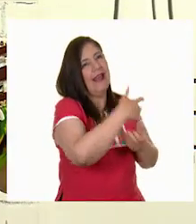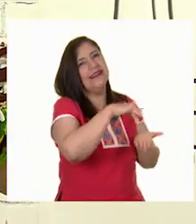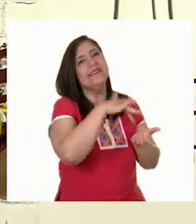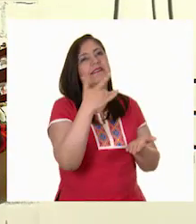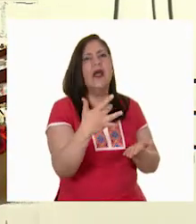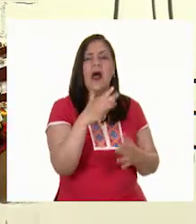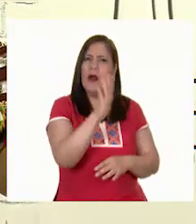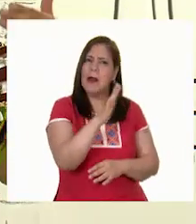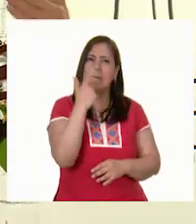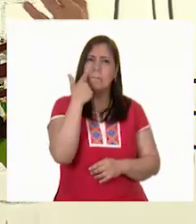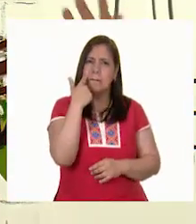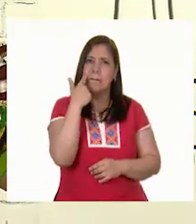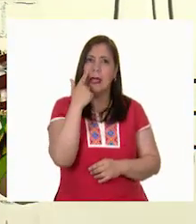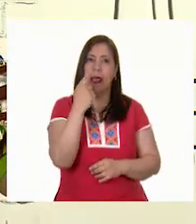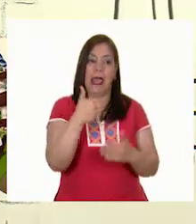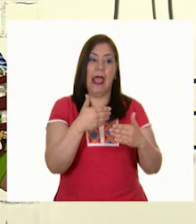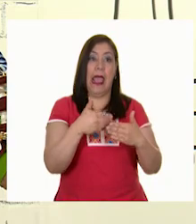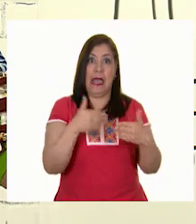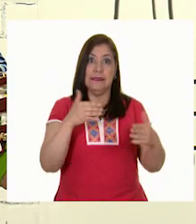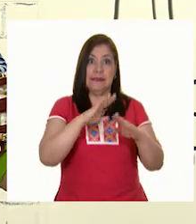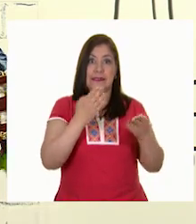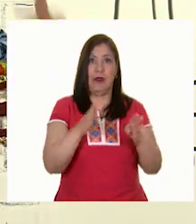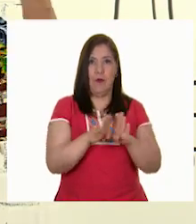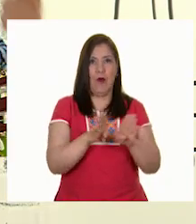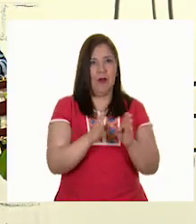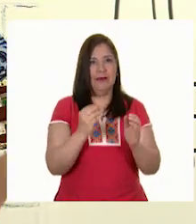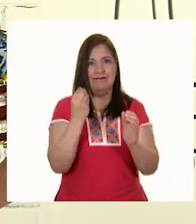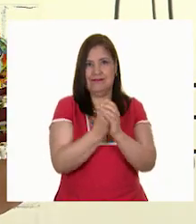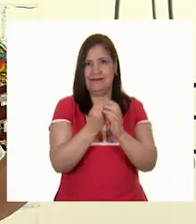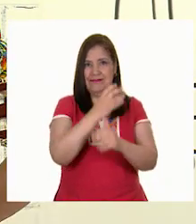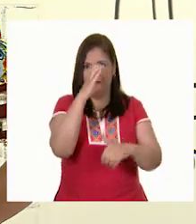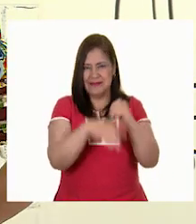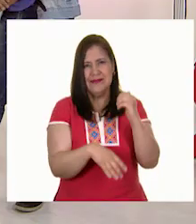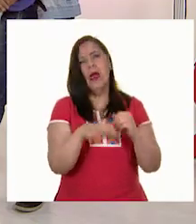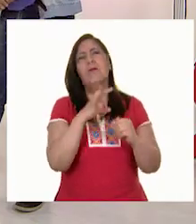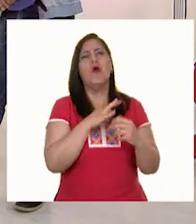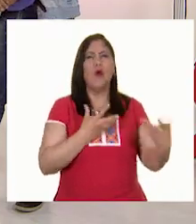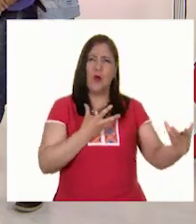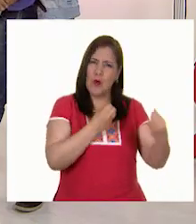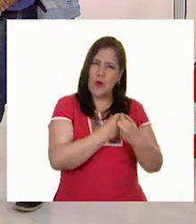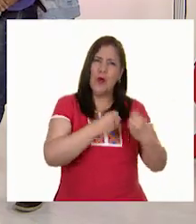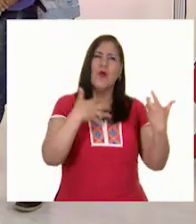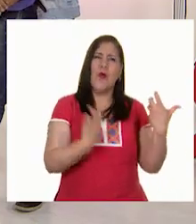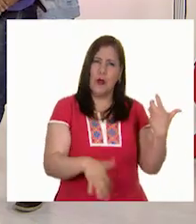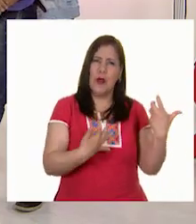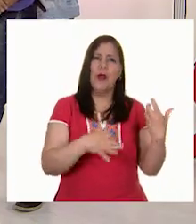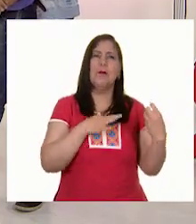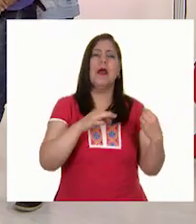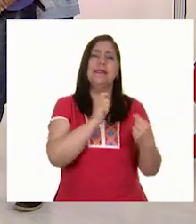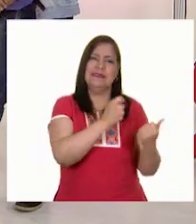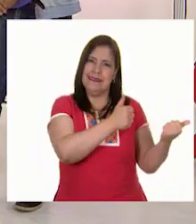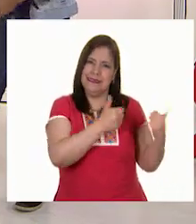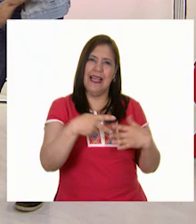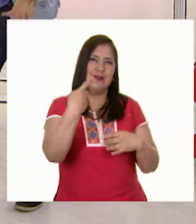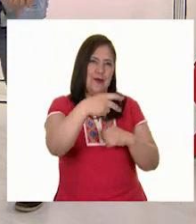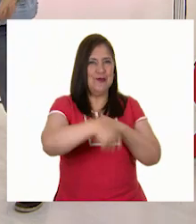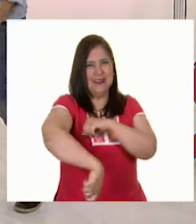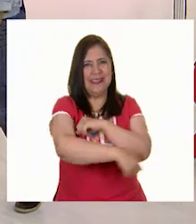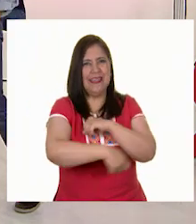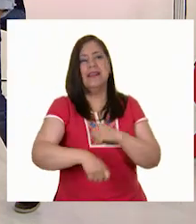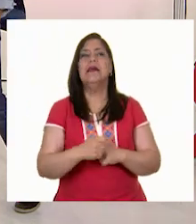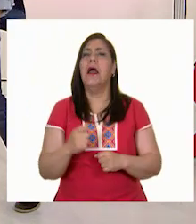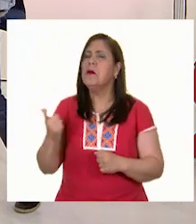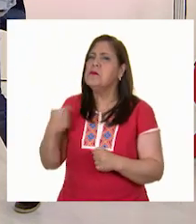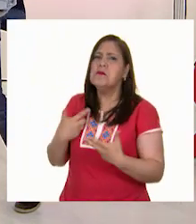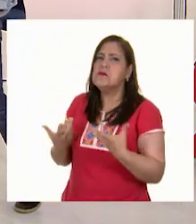Rodrigo. Oye, ¿qué te parece para cerrar con broche de oro? ¿Tocamos juntos otra vez? Me encantaría. Así que tráete, por favor, tu chelo. ¿Qué vamos